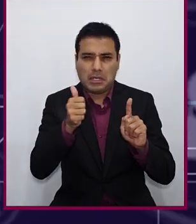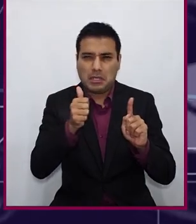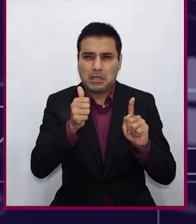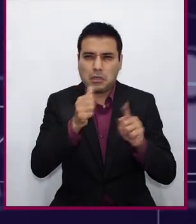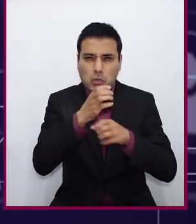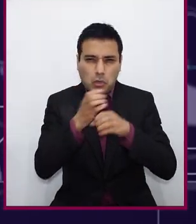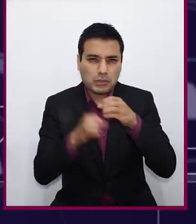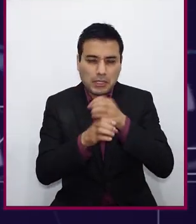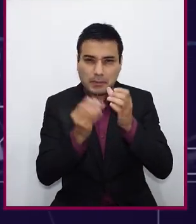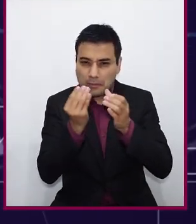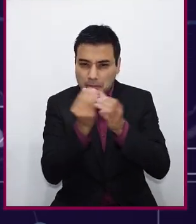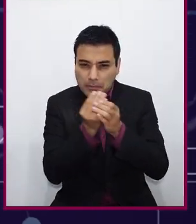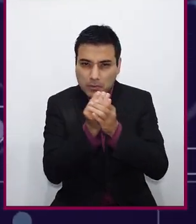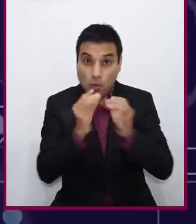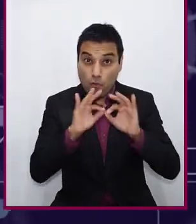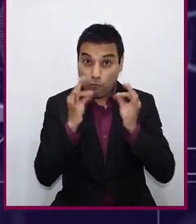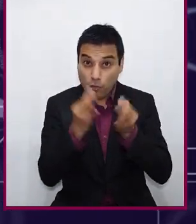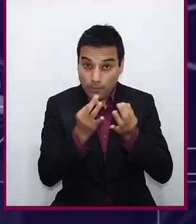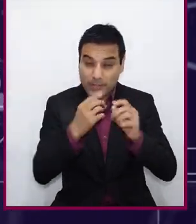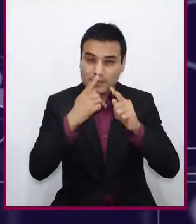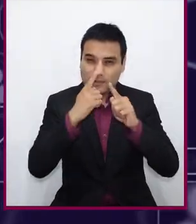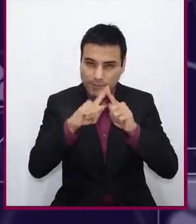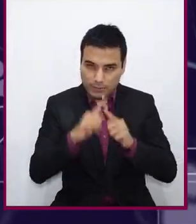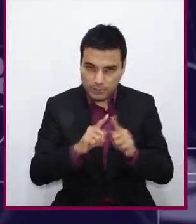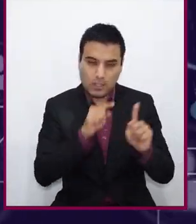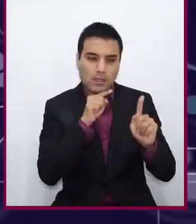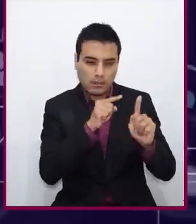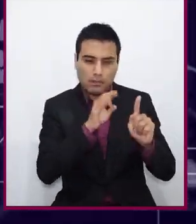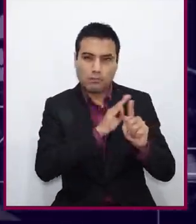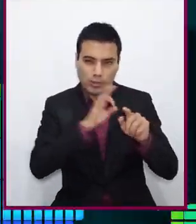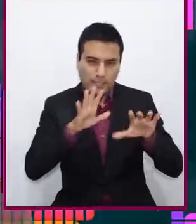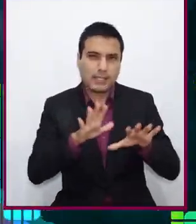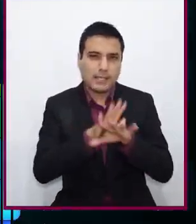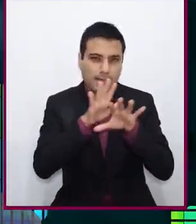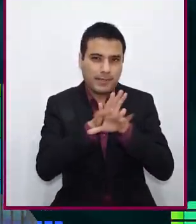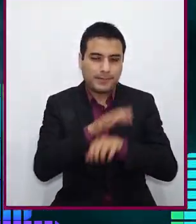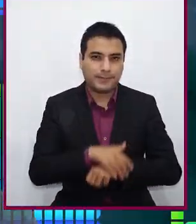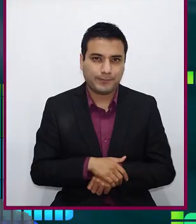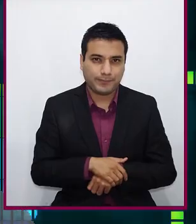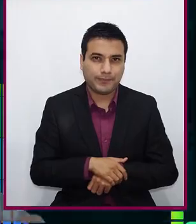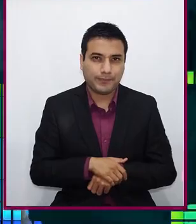uno conducir - método dos reír como delfín